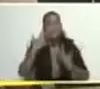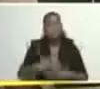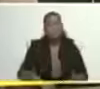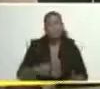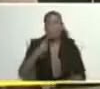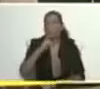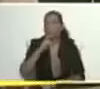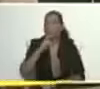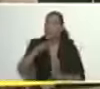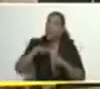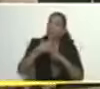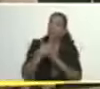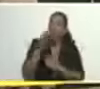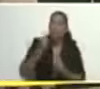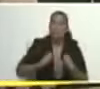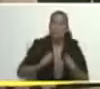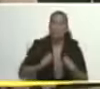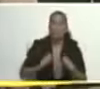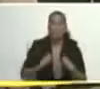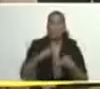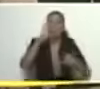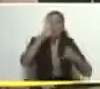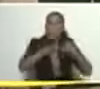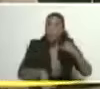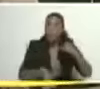hoy. Por último,